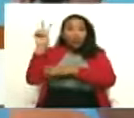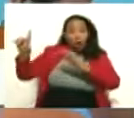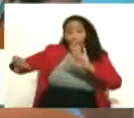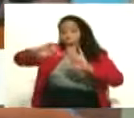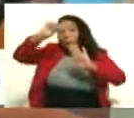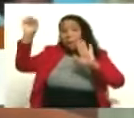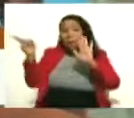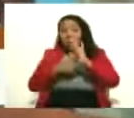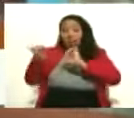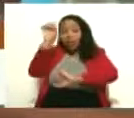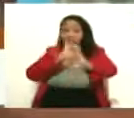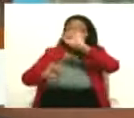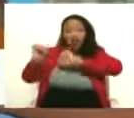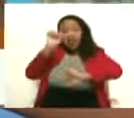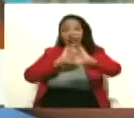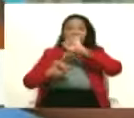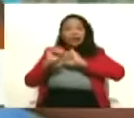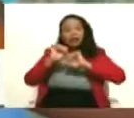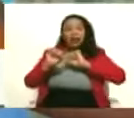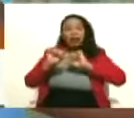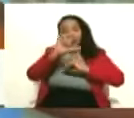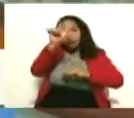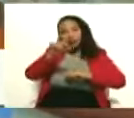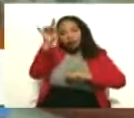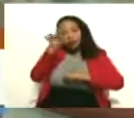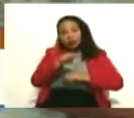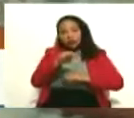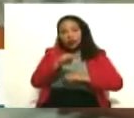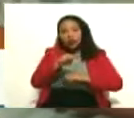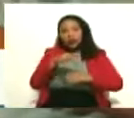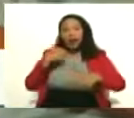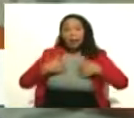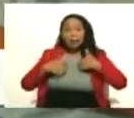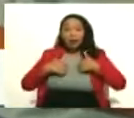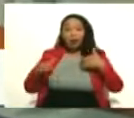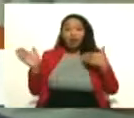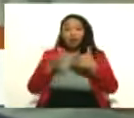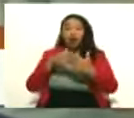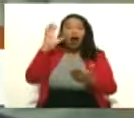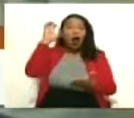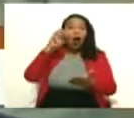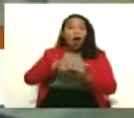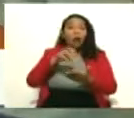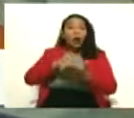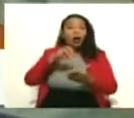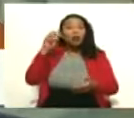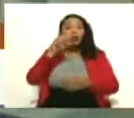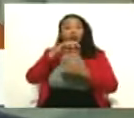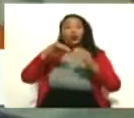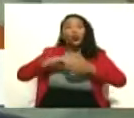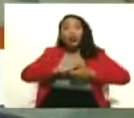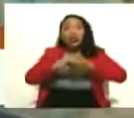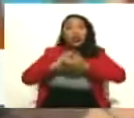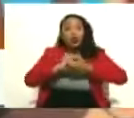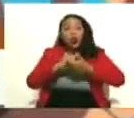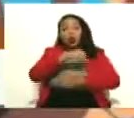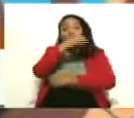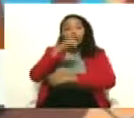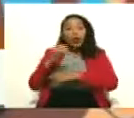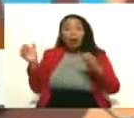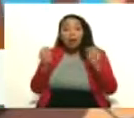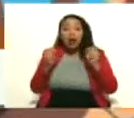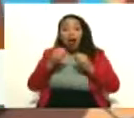la defensa del Esequibo. El día miércoles vamos a tener cierres en Aragua, Trujillo, Zulia, Mérida, Carabobo y